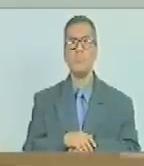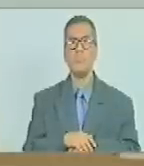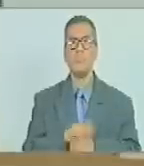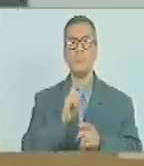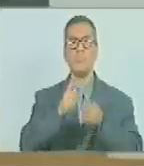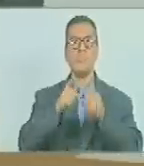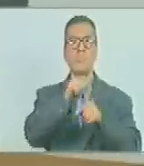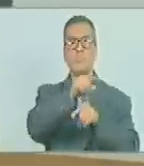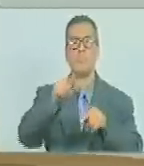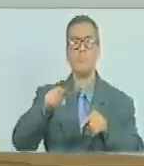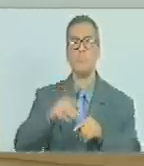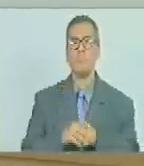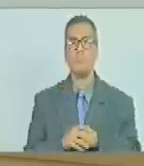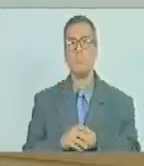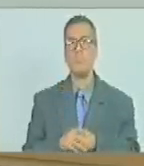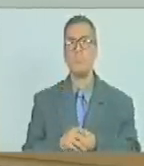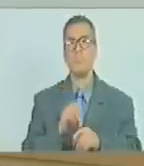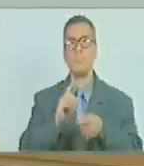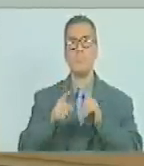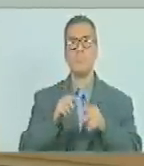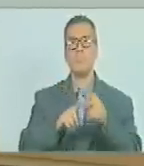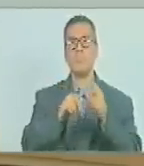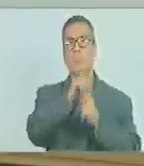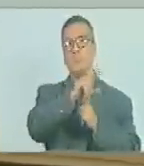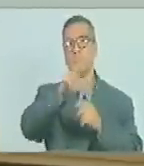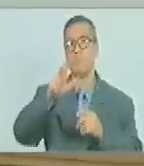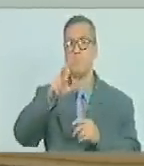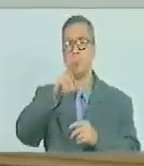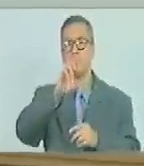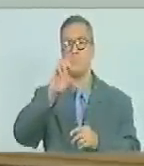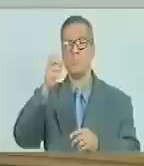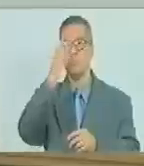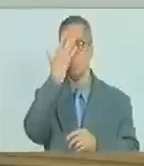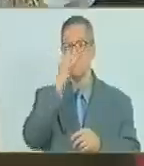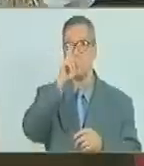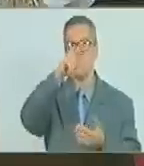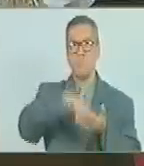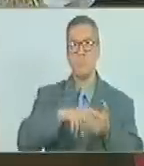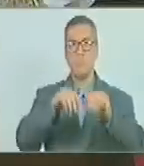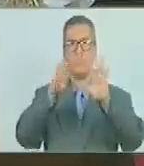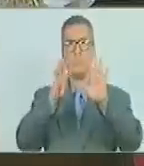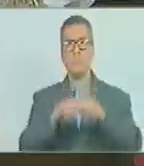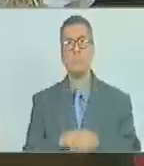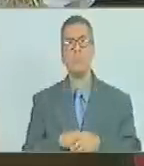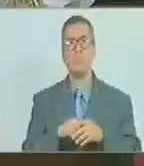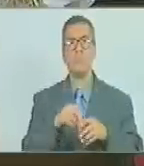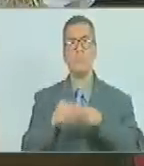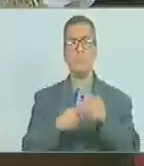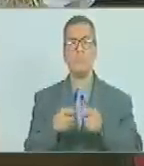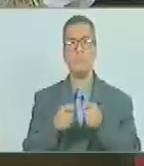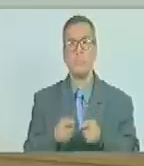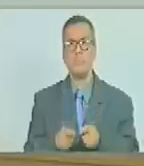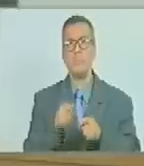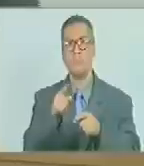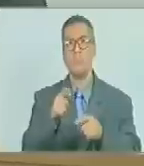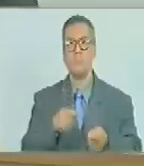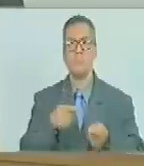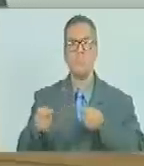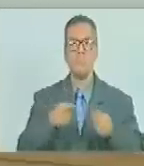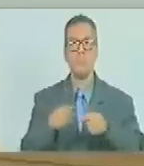En alguna parte estaban el 23 de febrero de 2019, cuando intentaron una